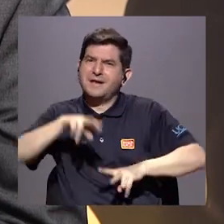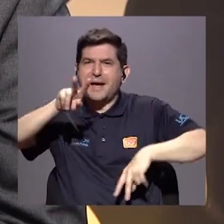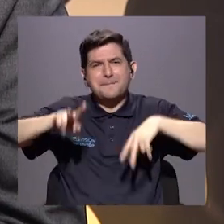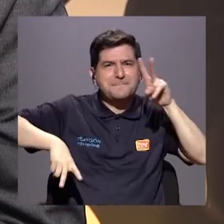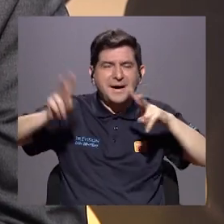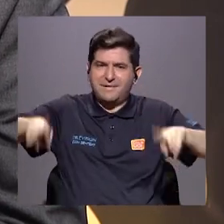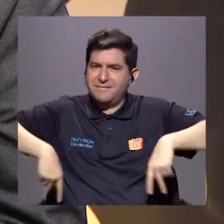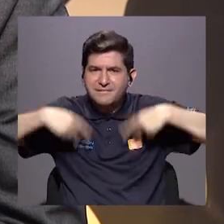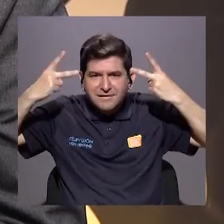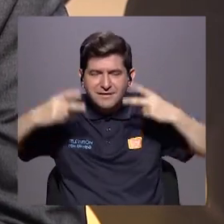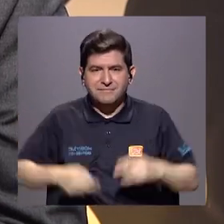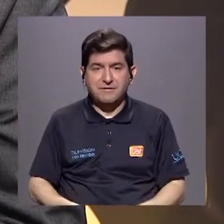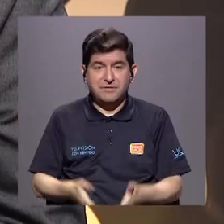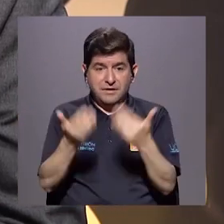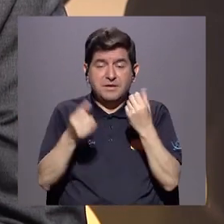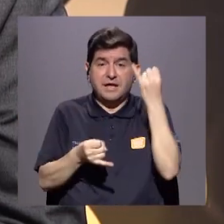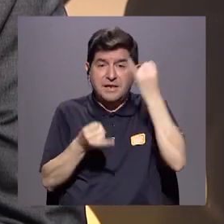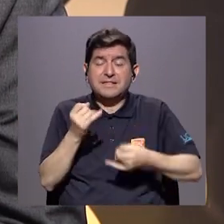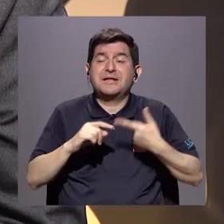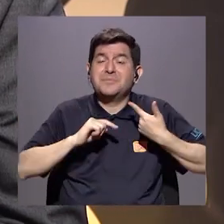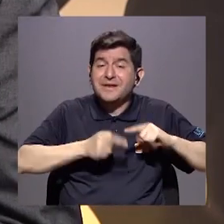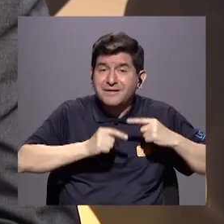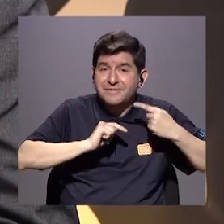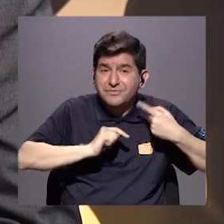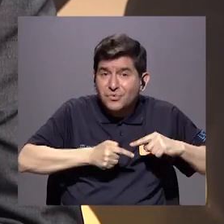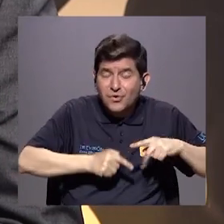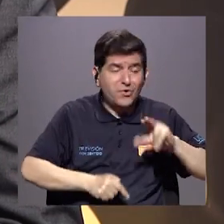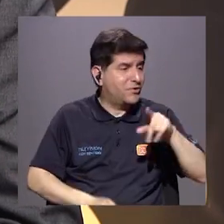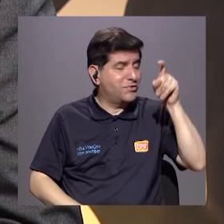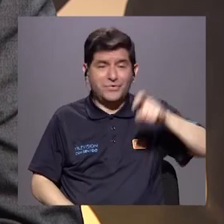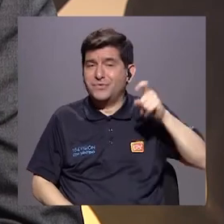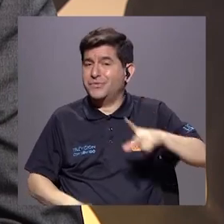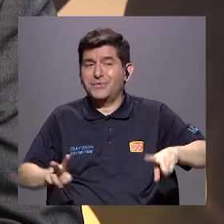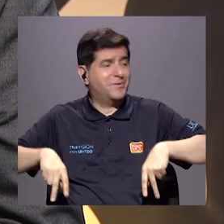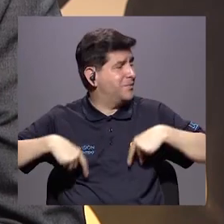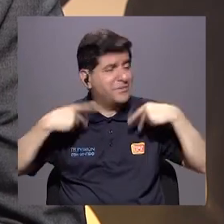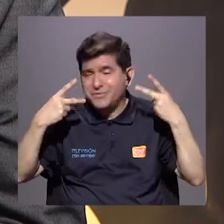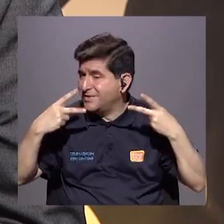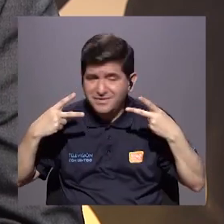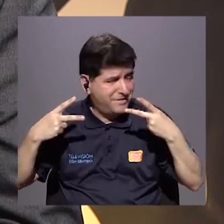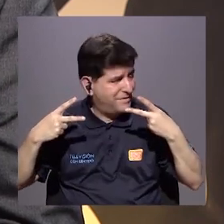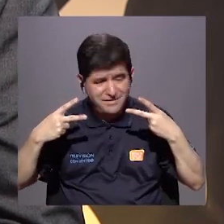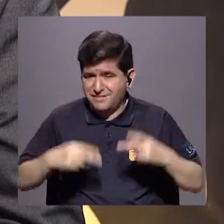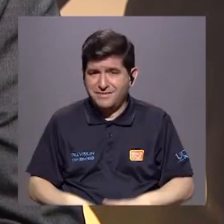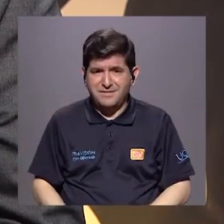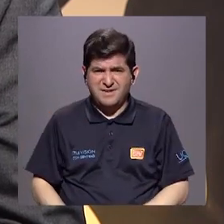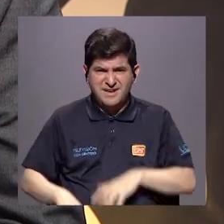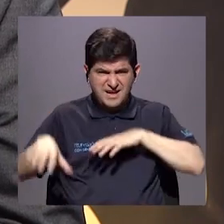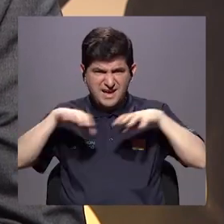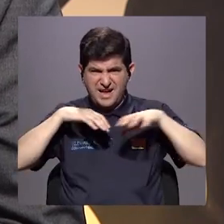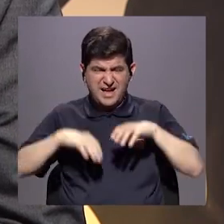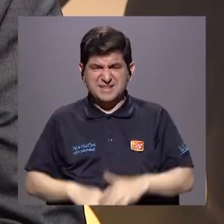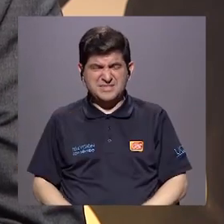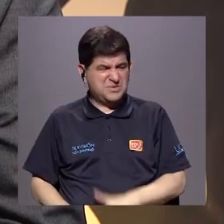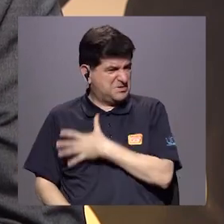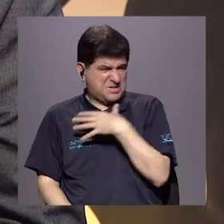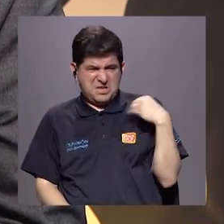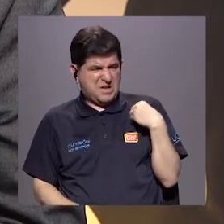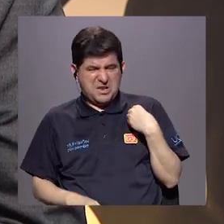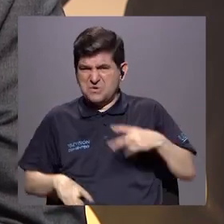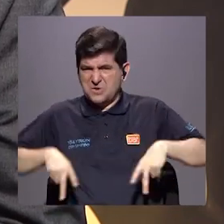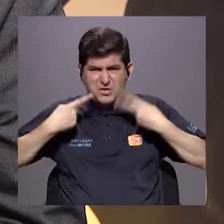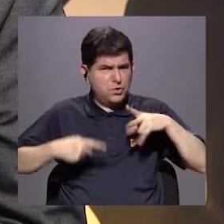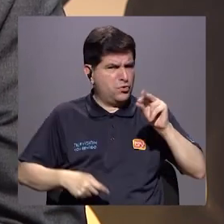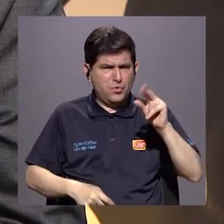usualmente lo que quieren es acabar con su dolor no necesariamente con su vida entonces no hay un acto de desprecio a la vida como tal